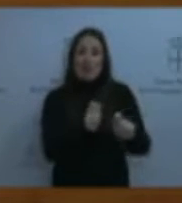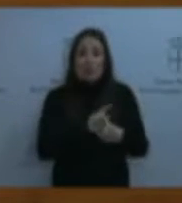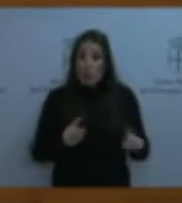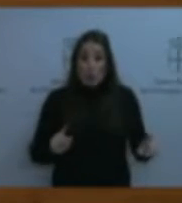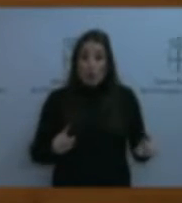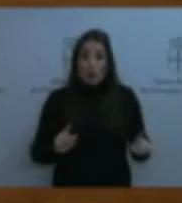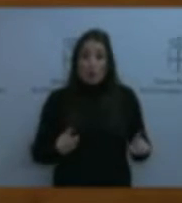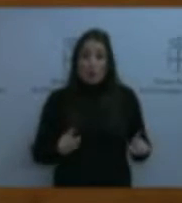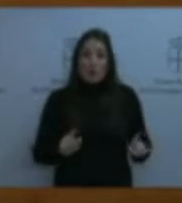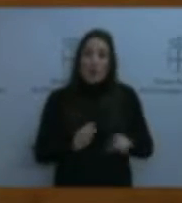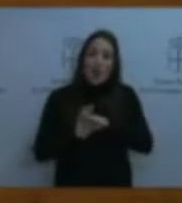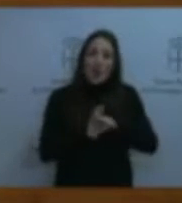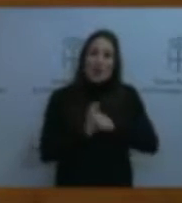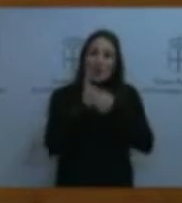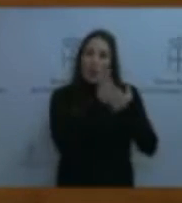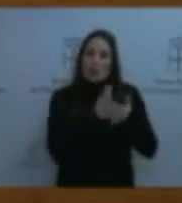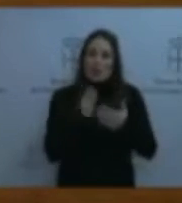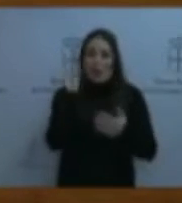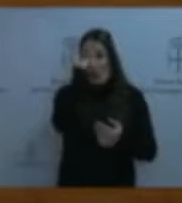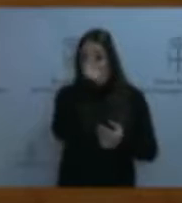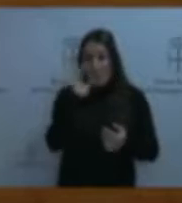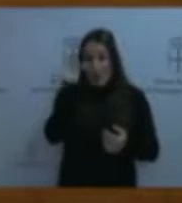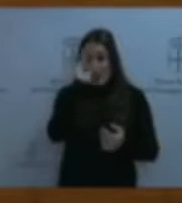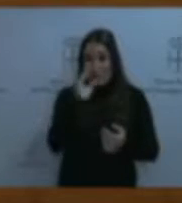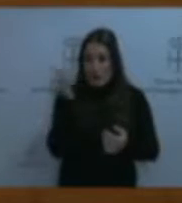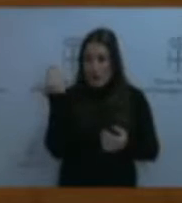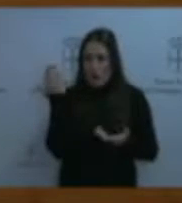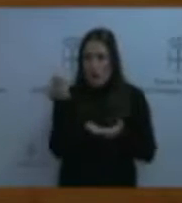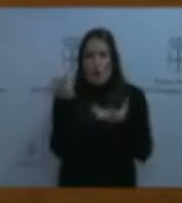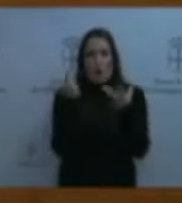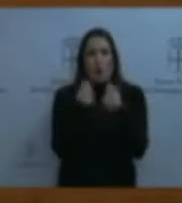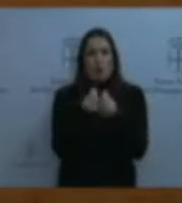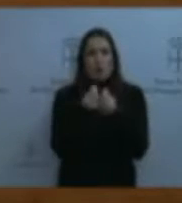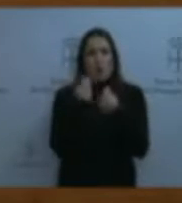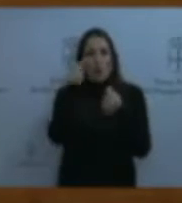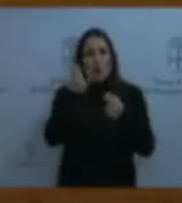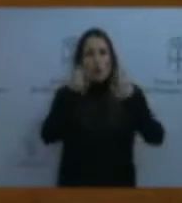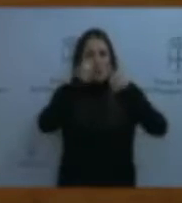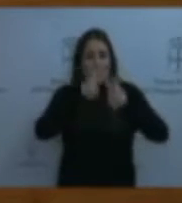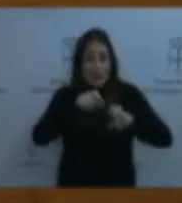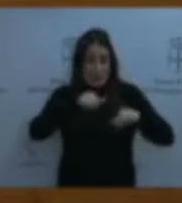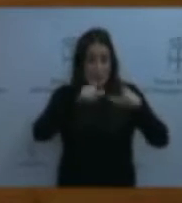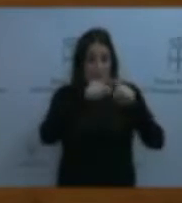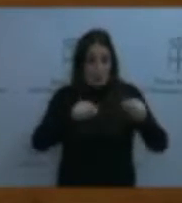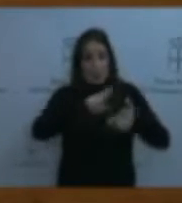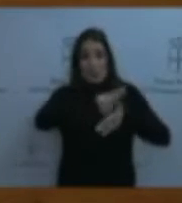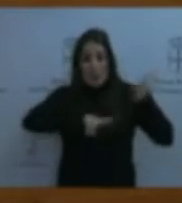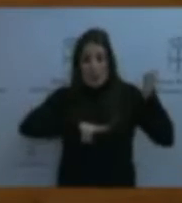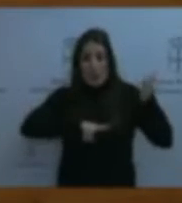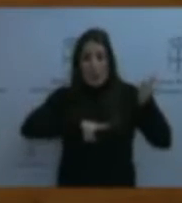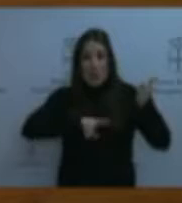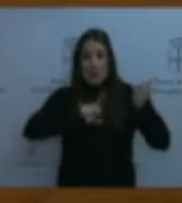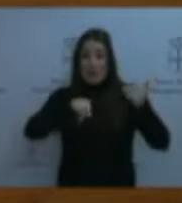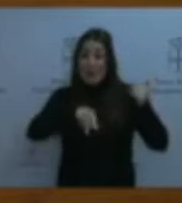otra parte, un estudio científico llevado a cabo en colaboración con investigadores de Asturias, de Galicia y